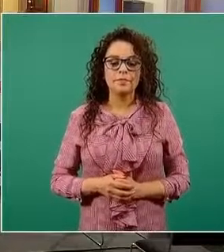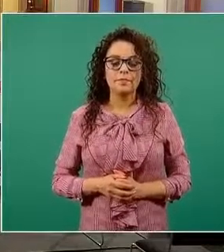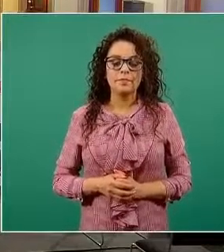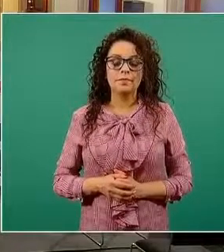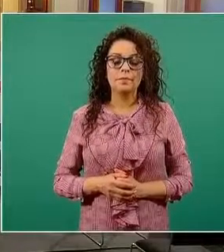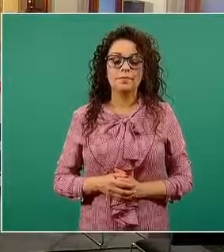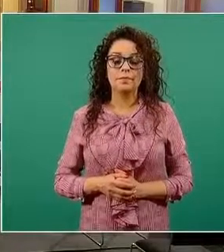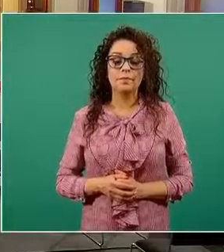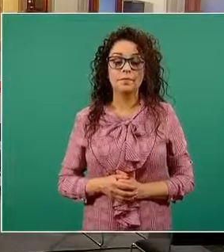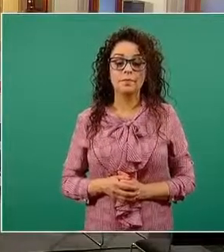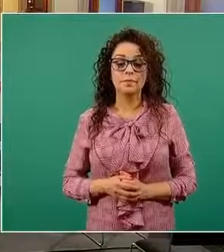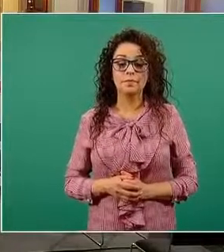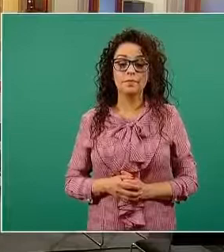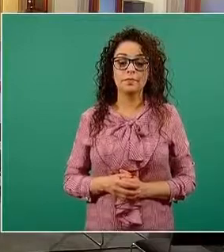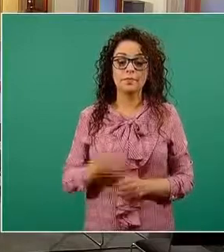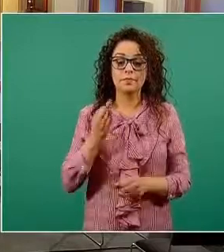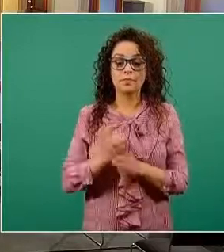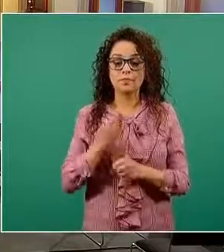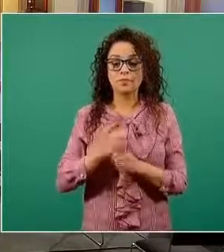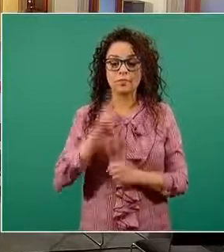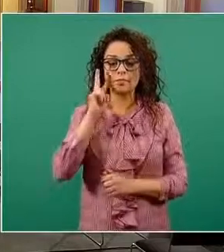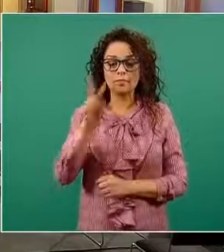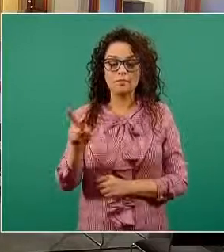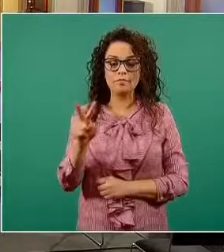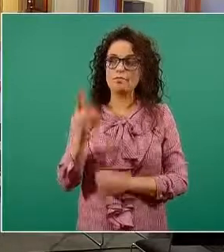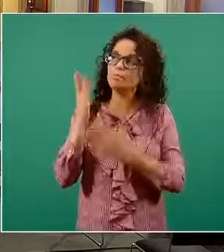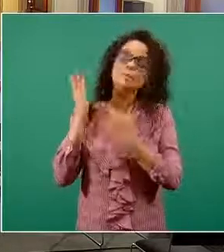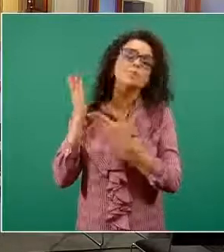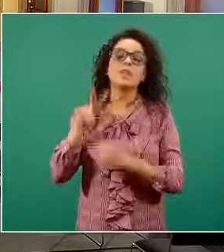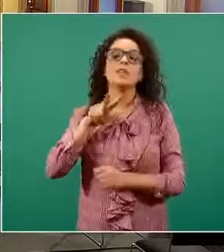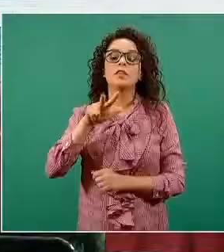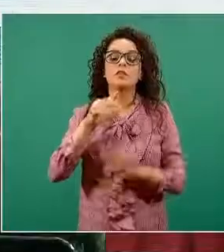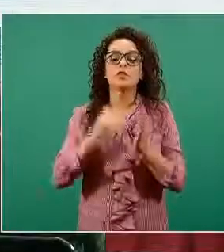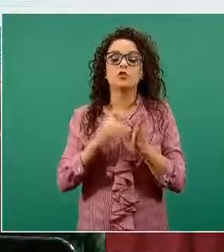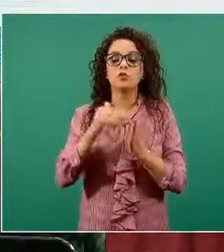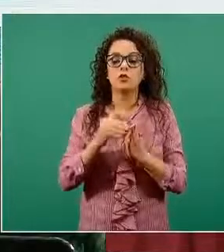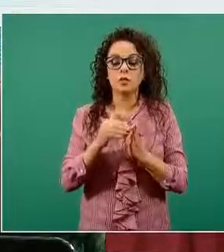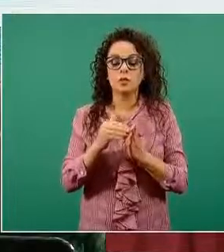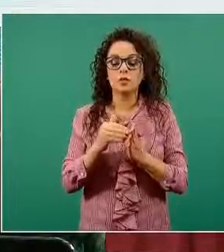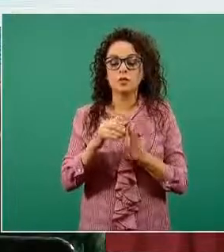Aquí vemos este número también presentado hoy por la mañana,